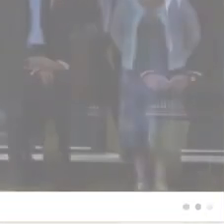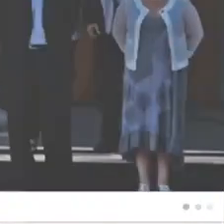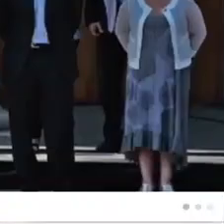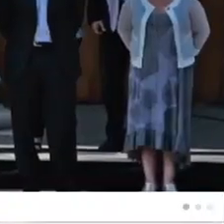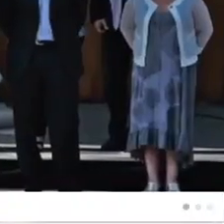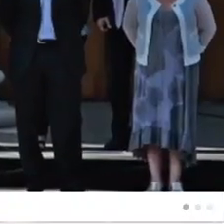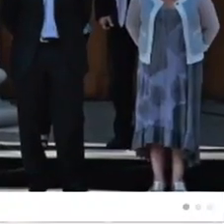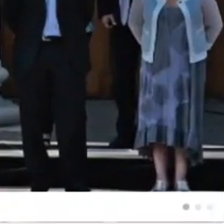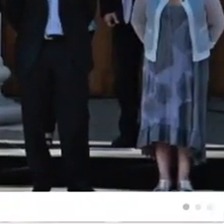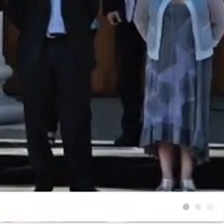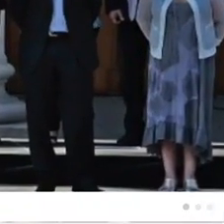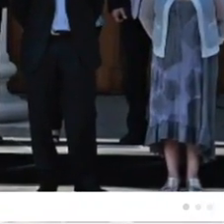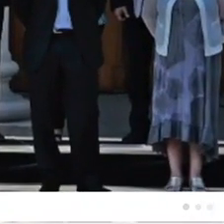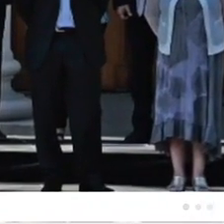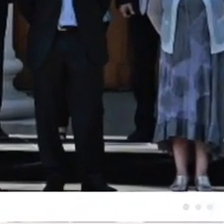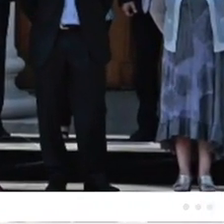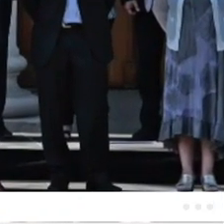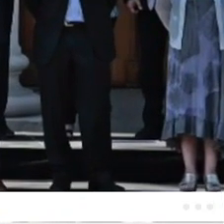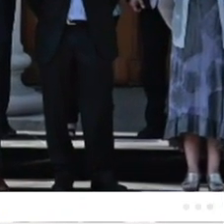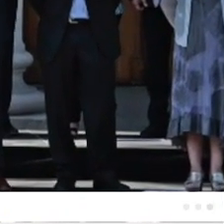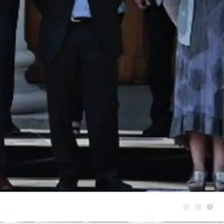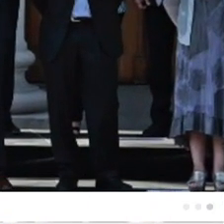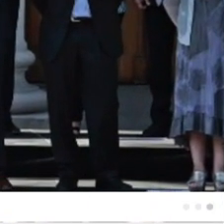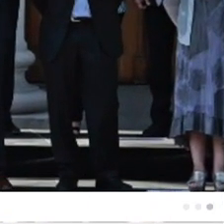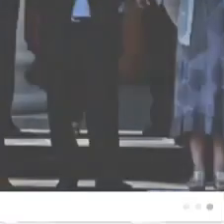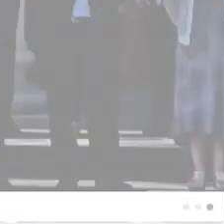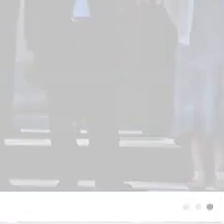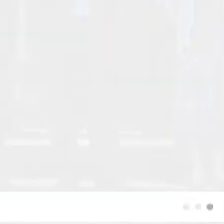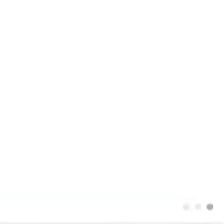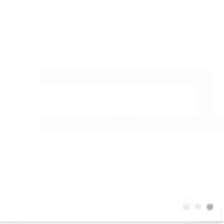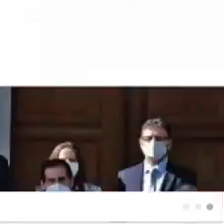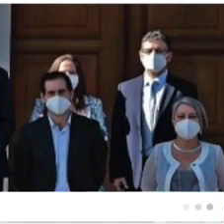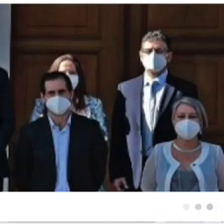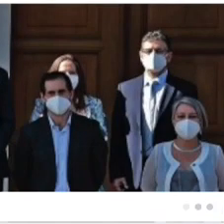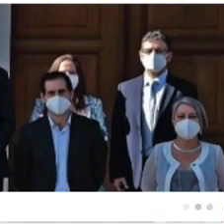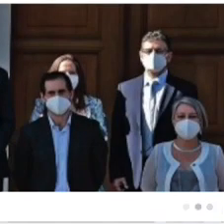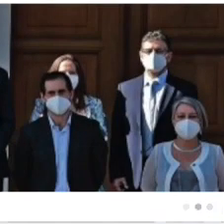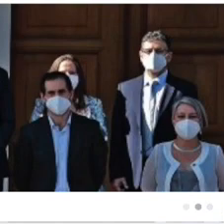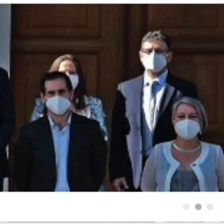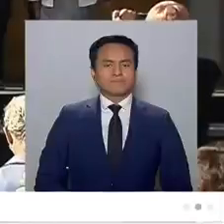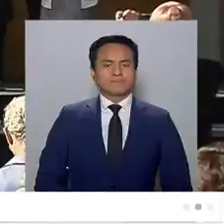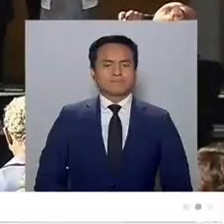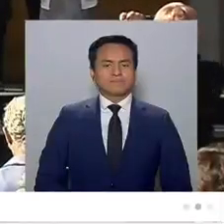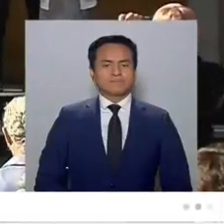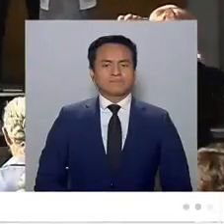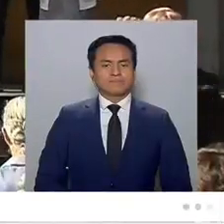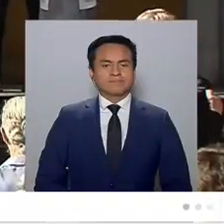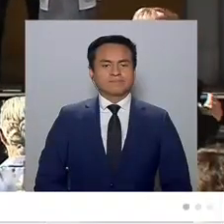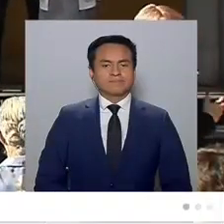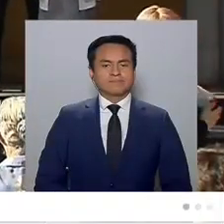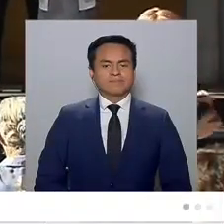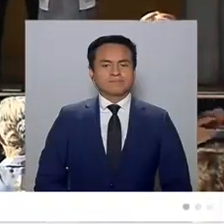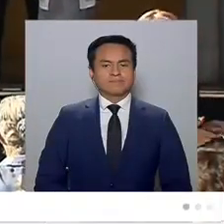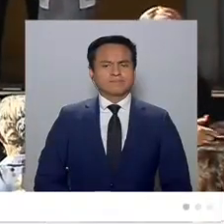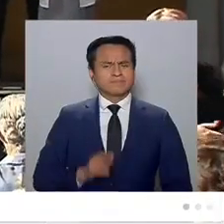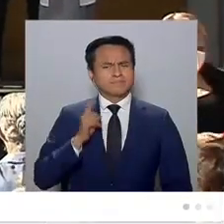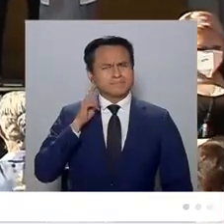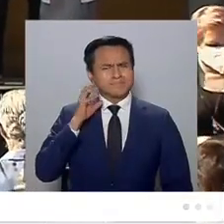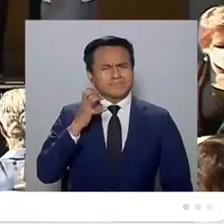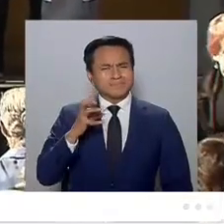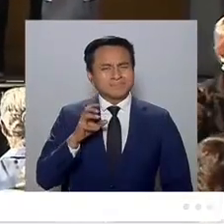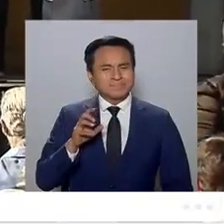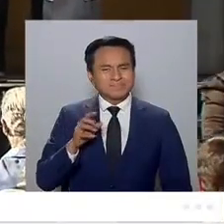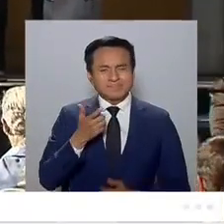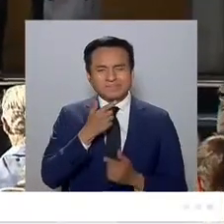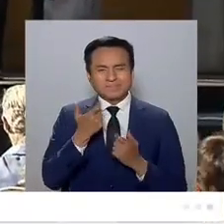años después y que muestra que ellas tendrán un rol protagónico en la nueva administración. Es muy importante transversalizar